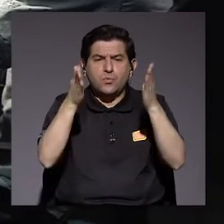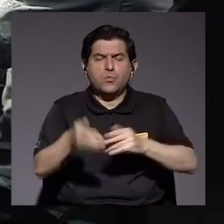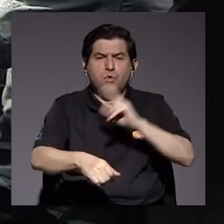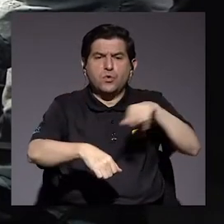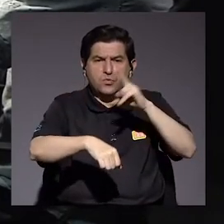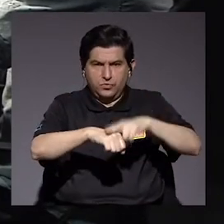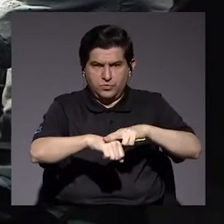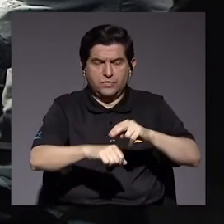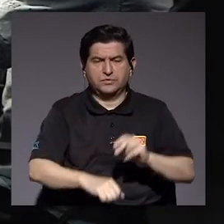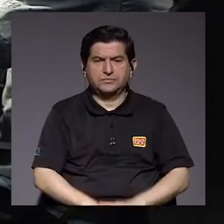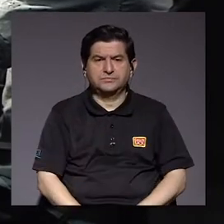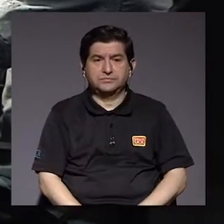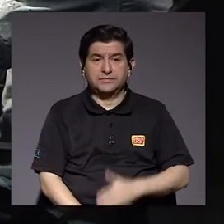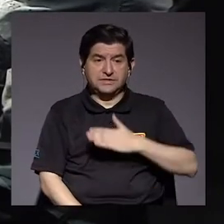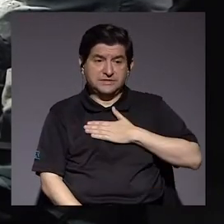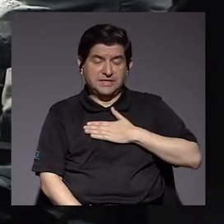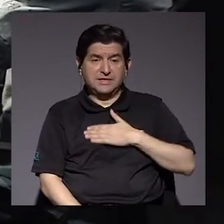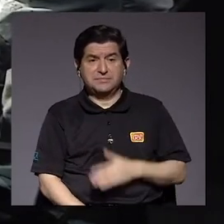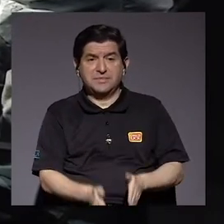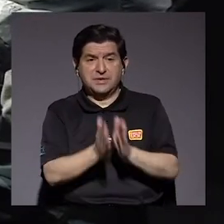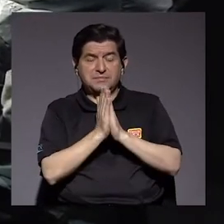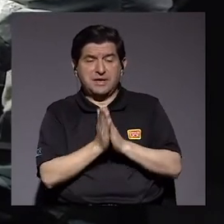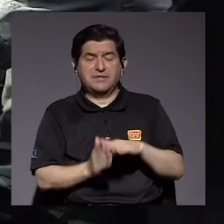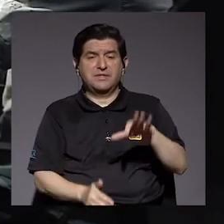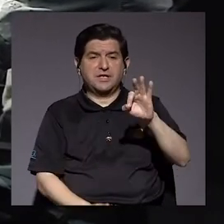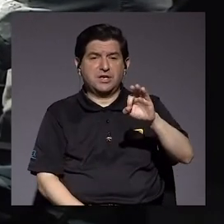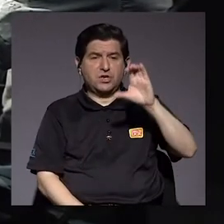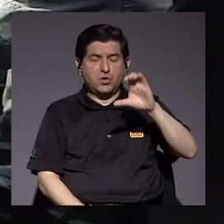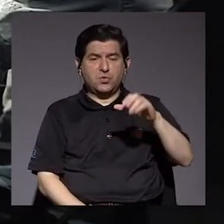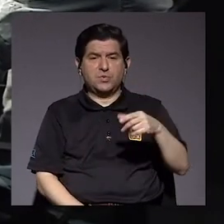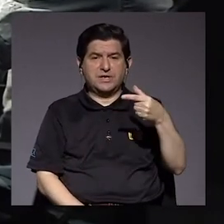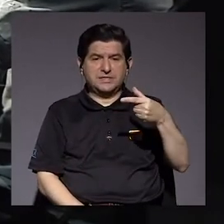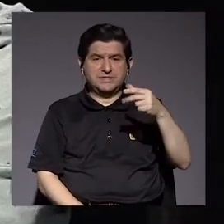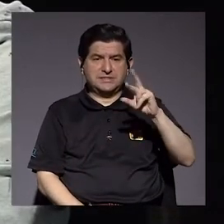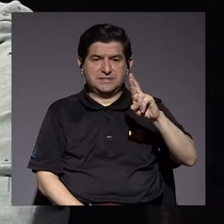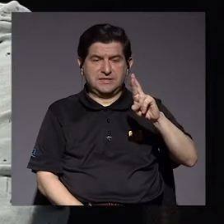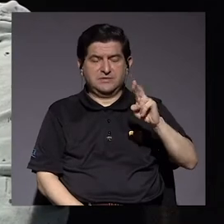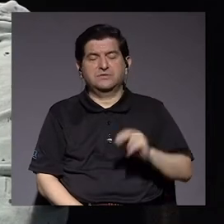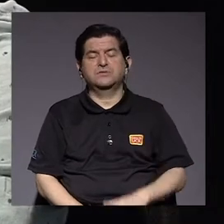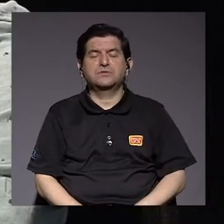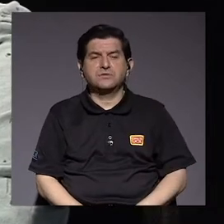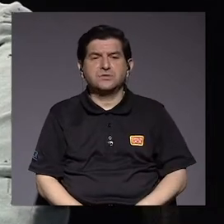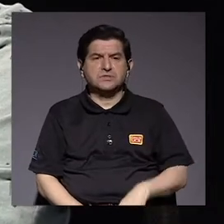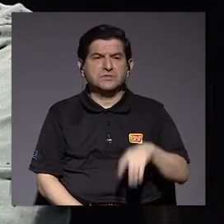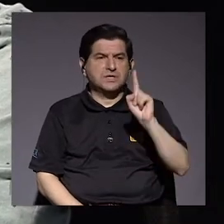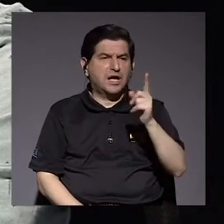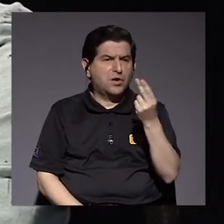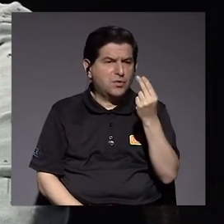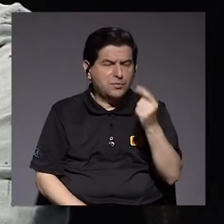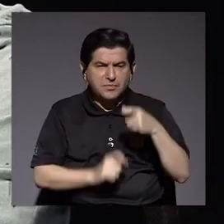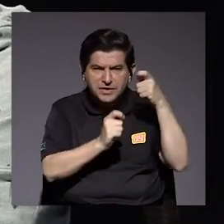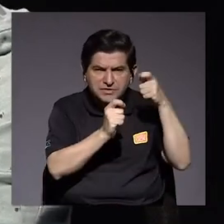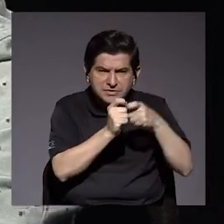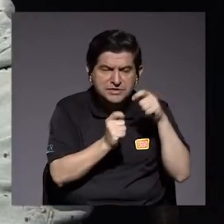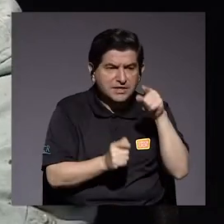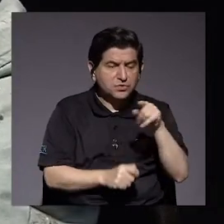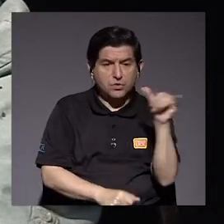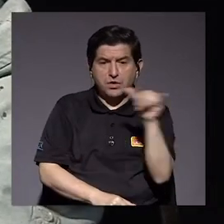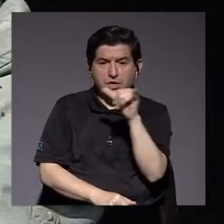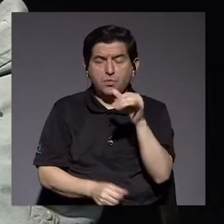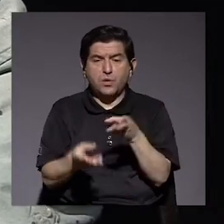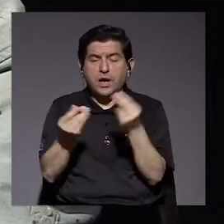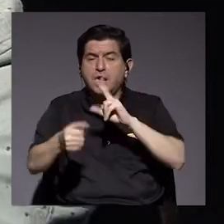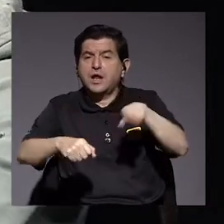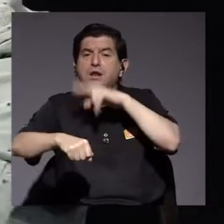mí me van a cobrar los 900 gramos, que es lo que me venden en el supermercado, me los van a cobrar un precio X y ese precio es igual para el